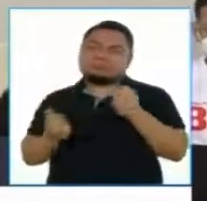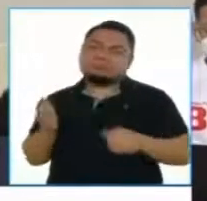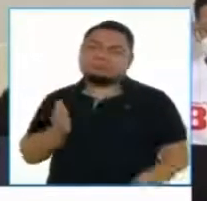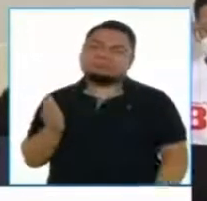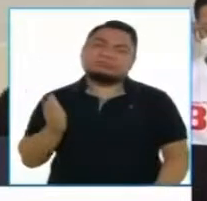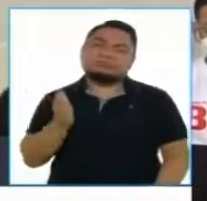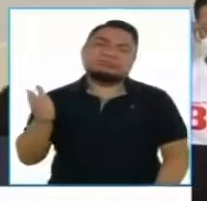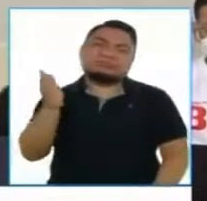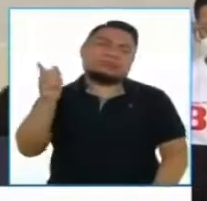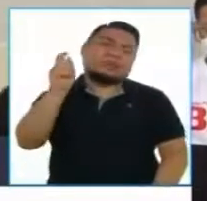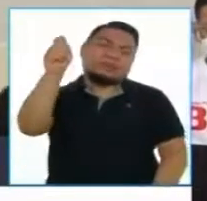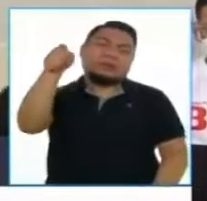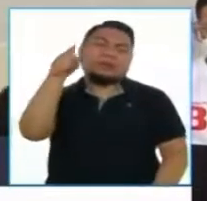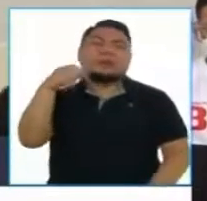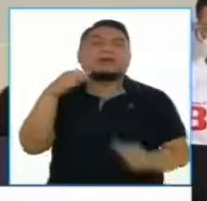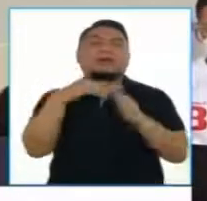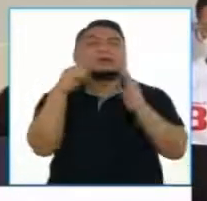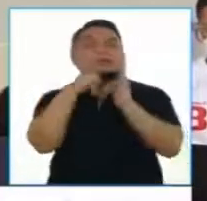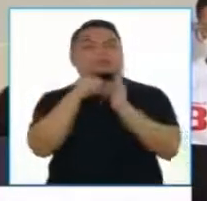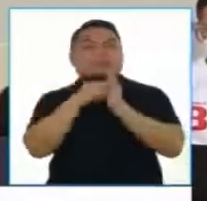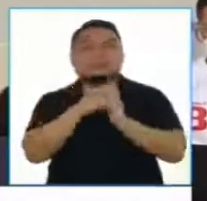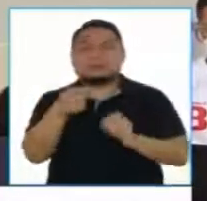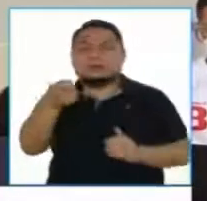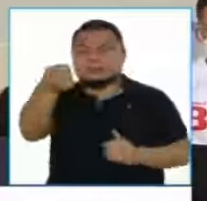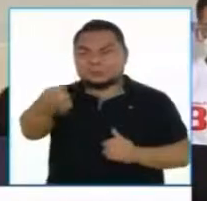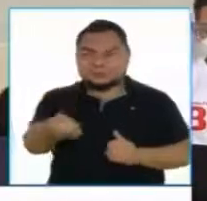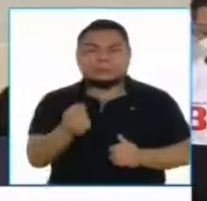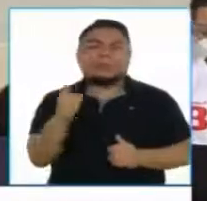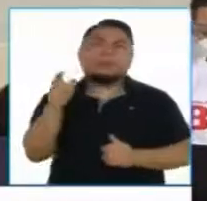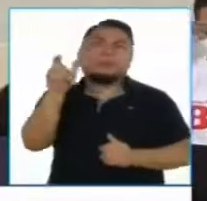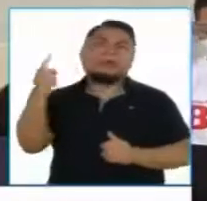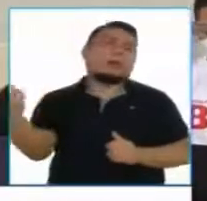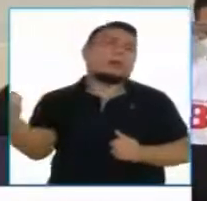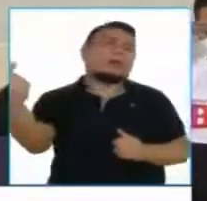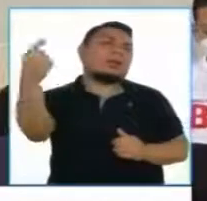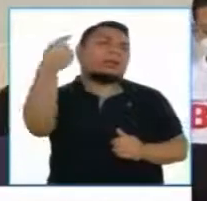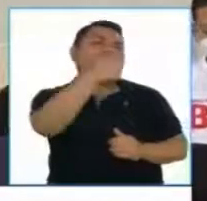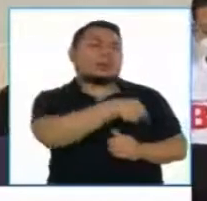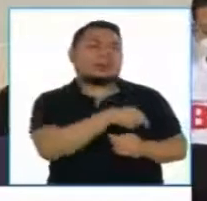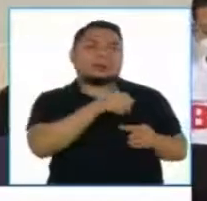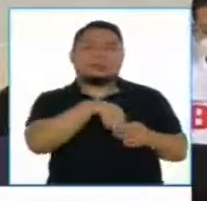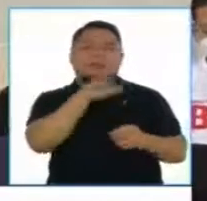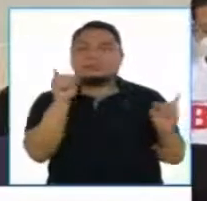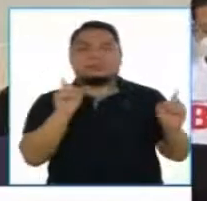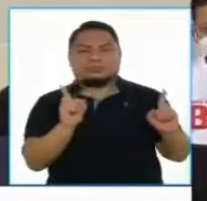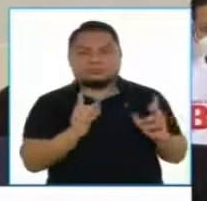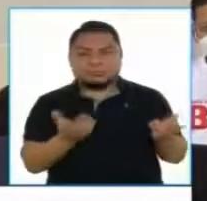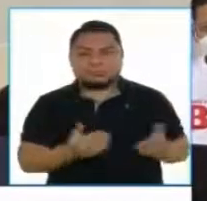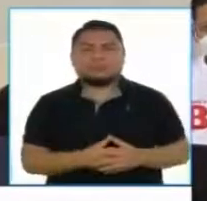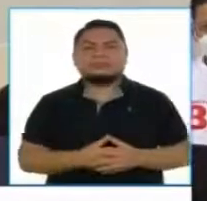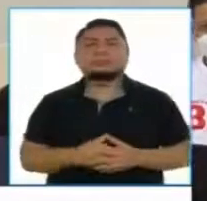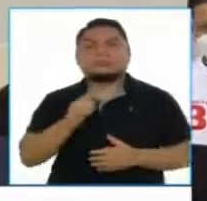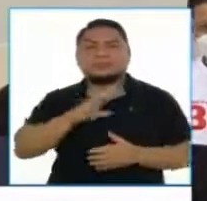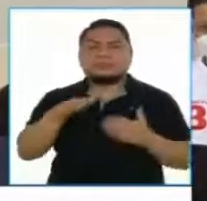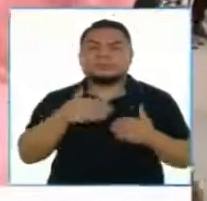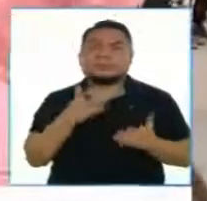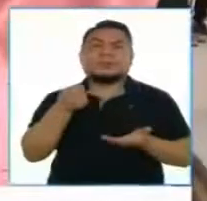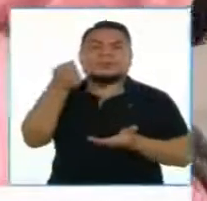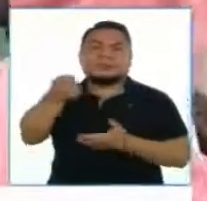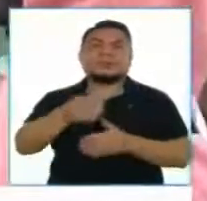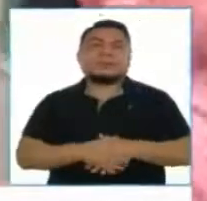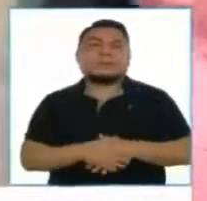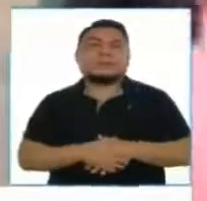pagar a través de carritos pagadores, para que así las personas no tengan que estar yendo a una institución financiera a